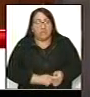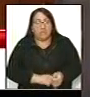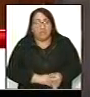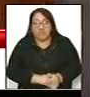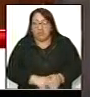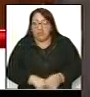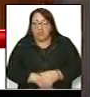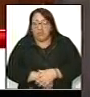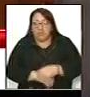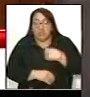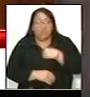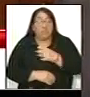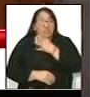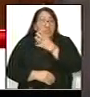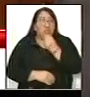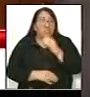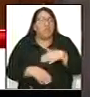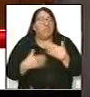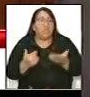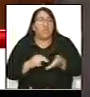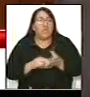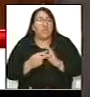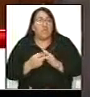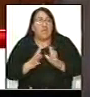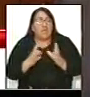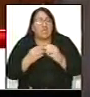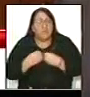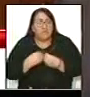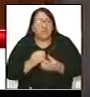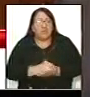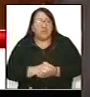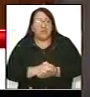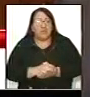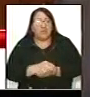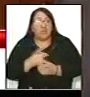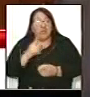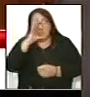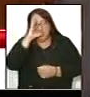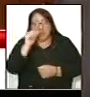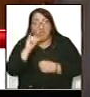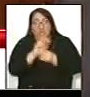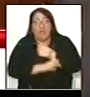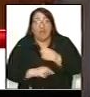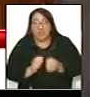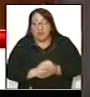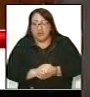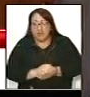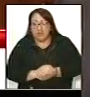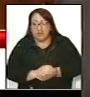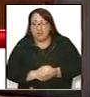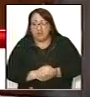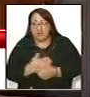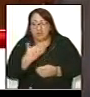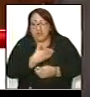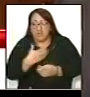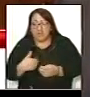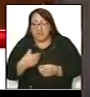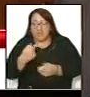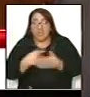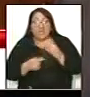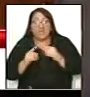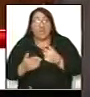yo no sé cómo se puede reconocer a un embajador de un país, de un presidente ilegítimo, un presidente que